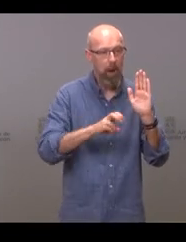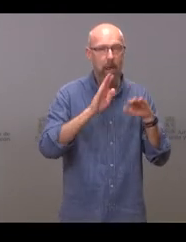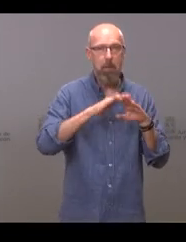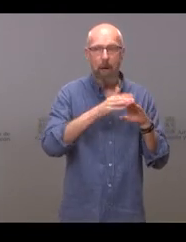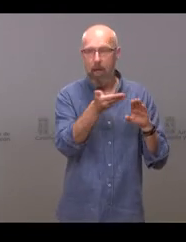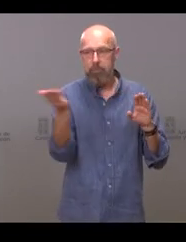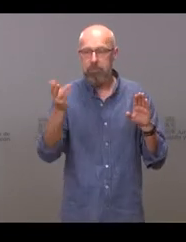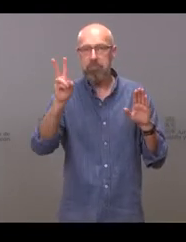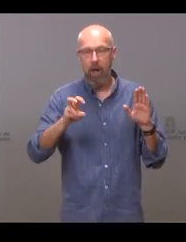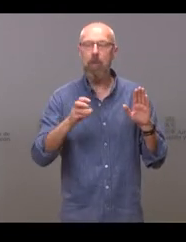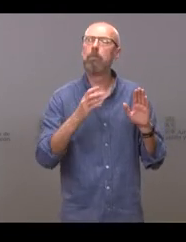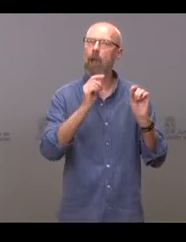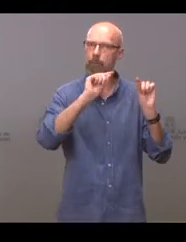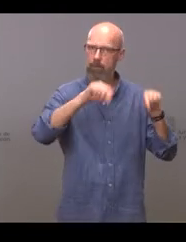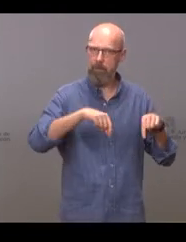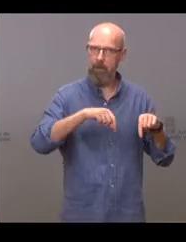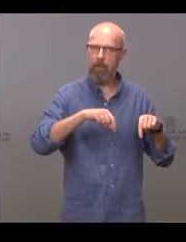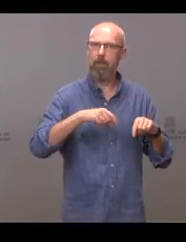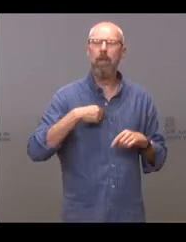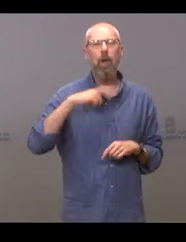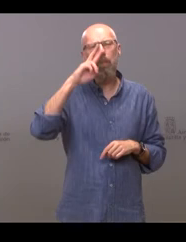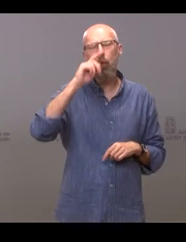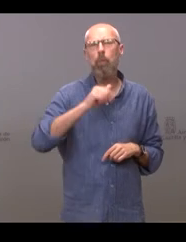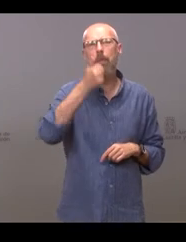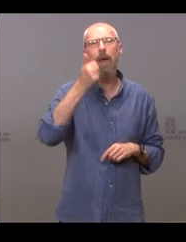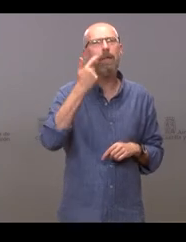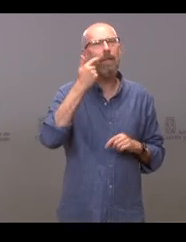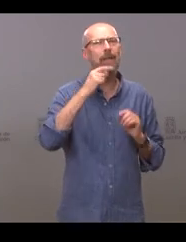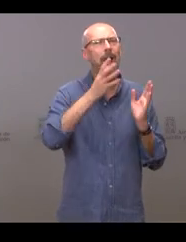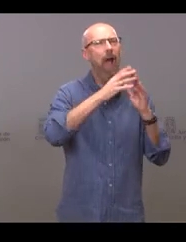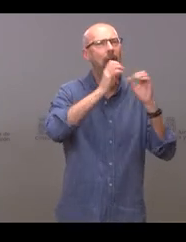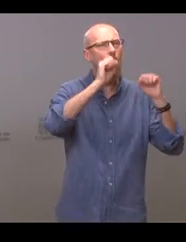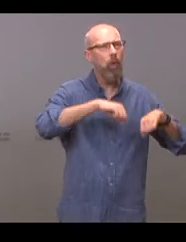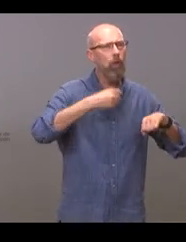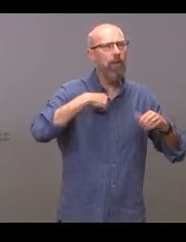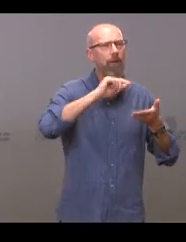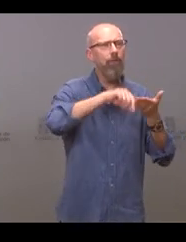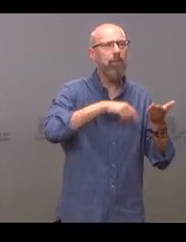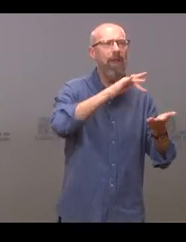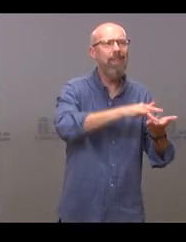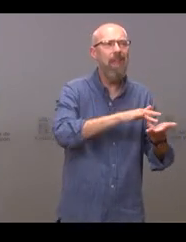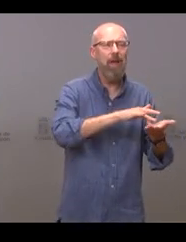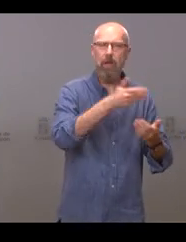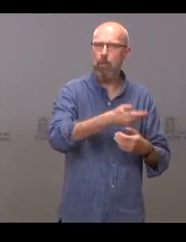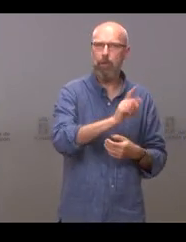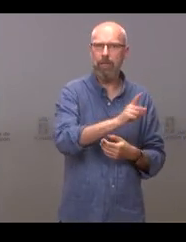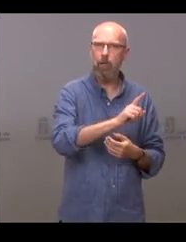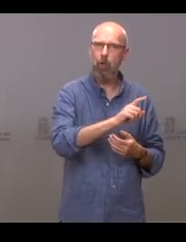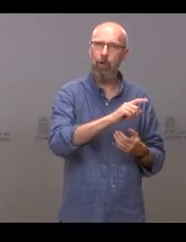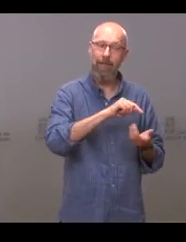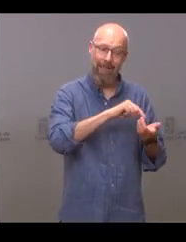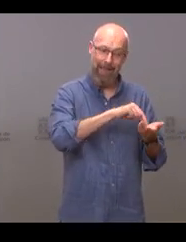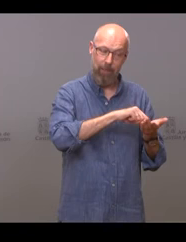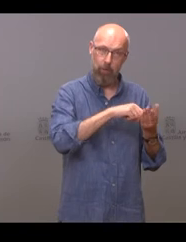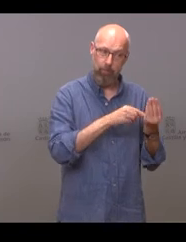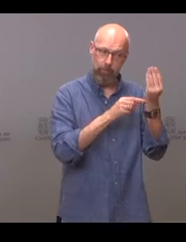nos preocupa más el desarrollo de los acuerdos que cuando se firma el acuerdo y en el desarrollo de los acuerdos